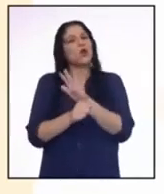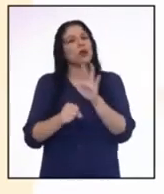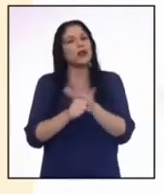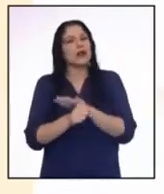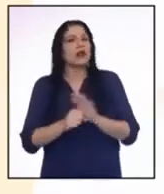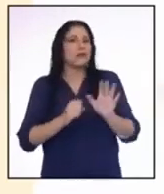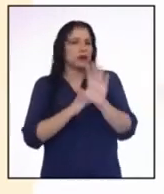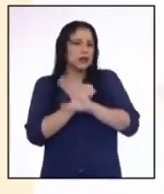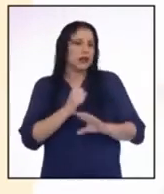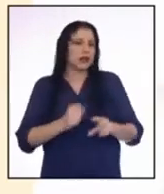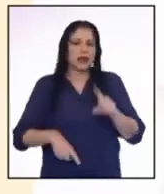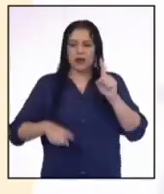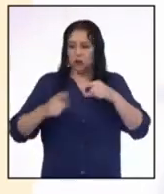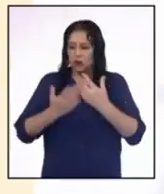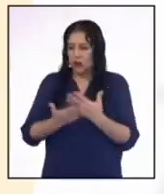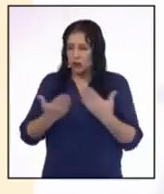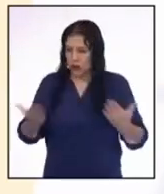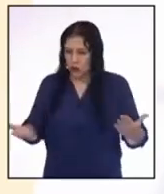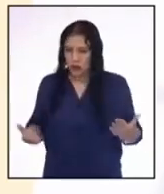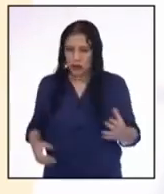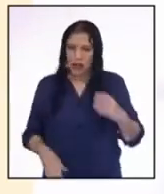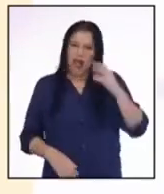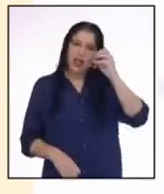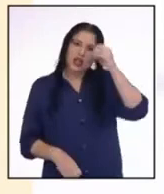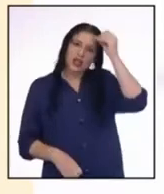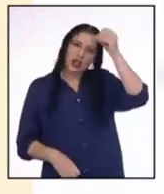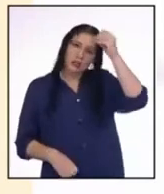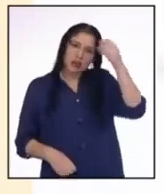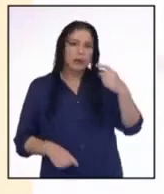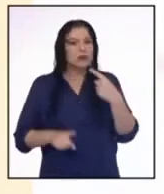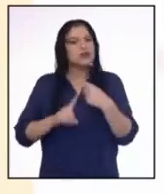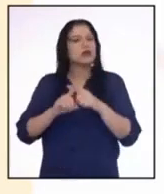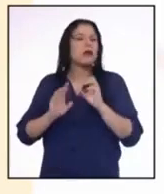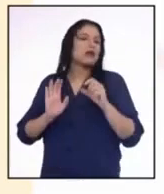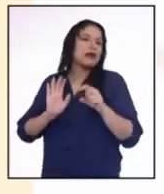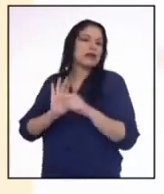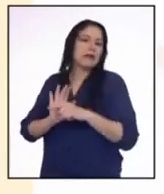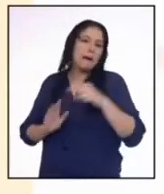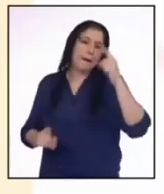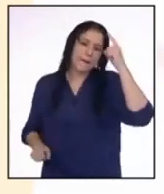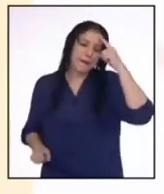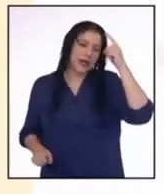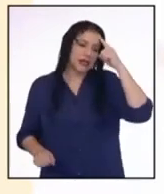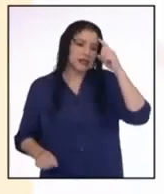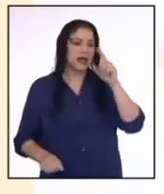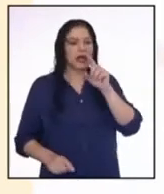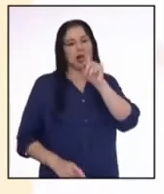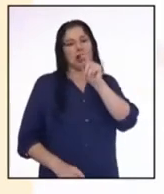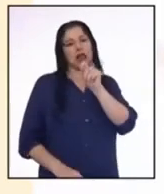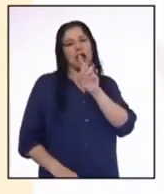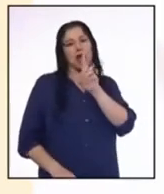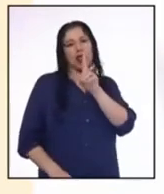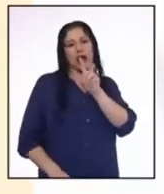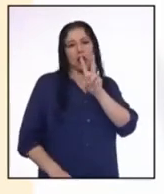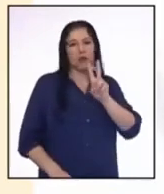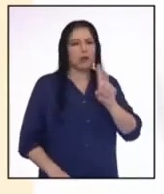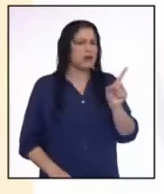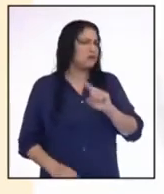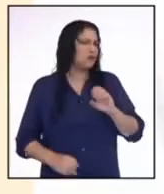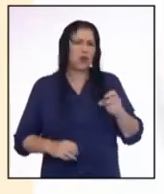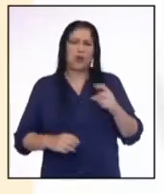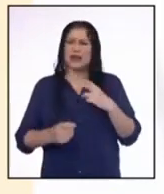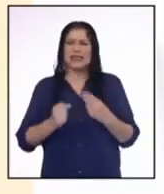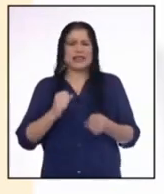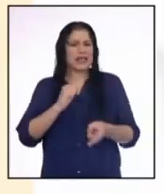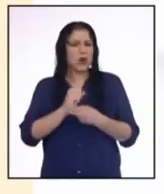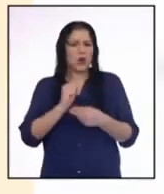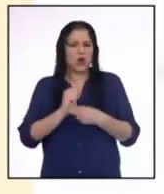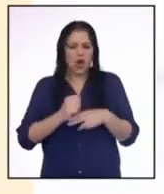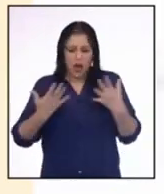de cualquier objeto. Y en la opinión a favor o en contra, pues piensa que el TDV no es seguro